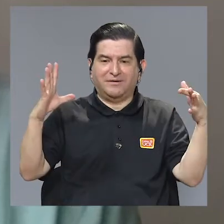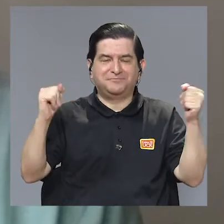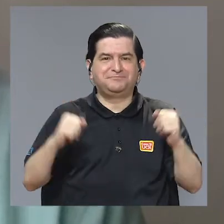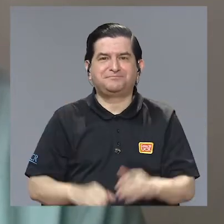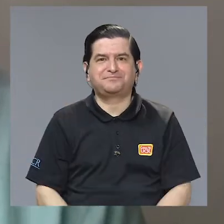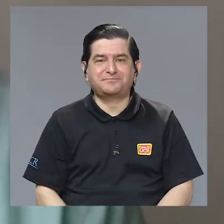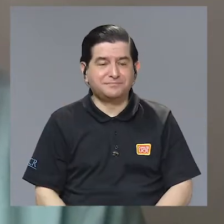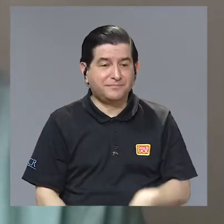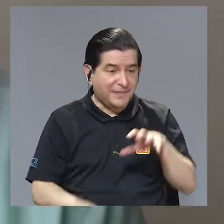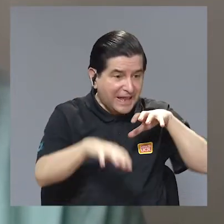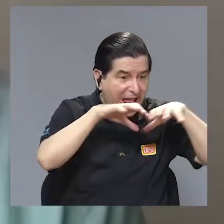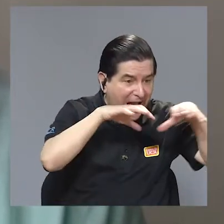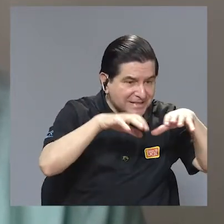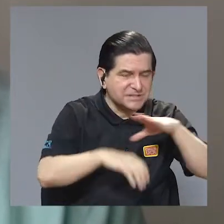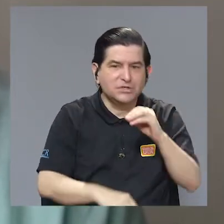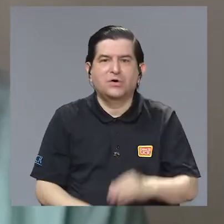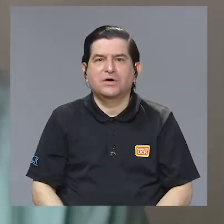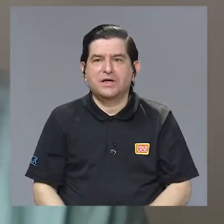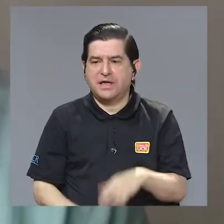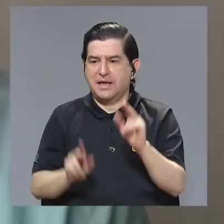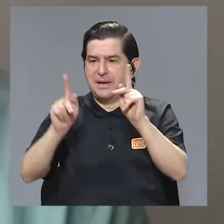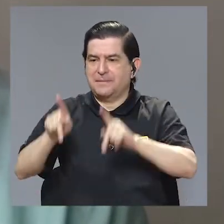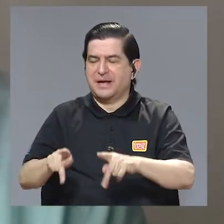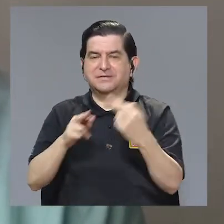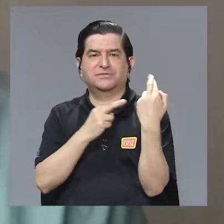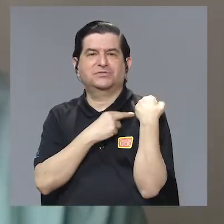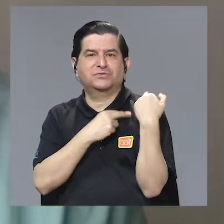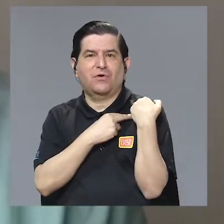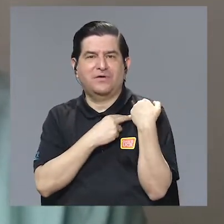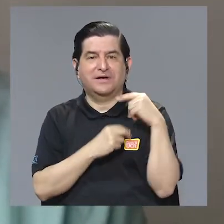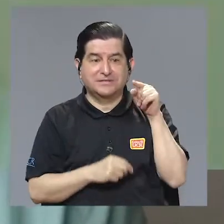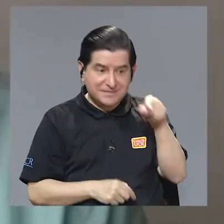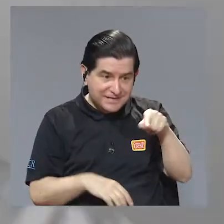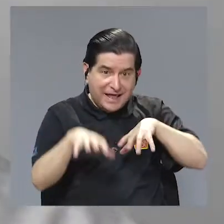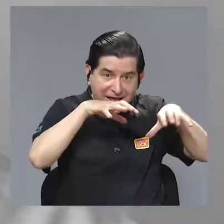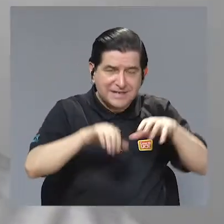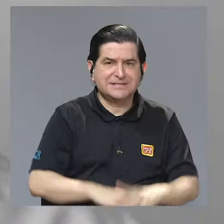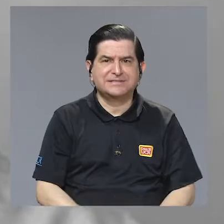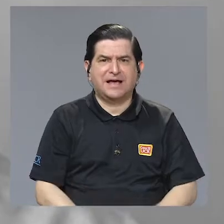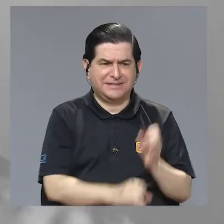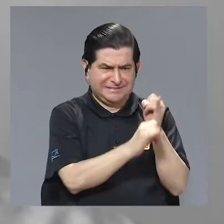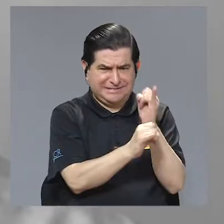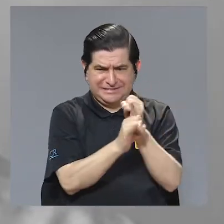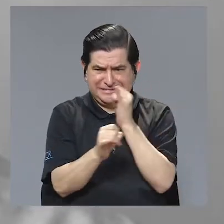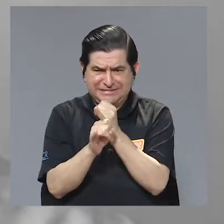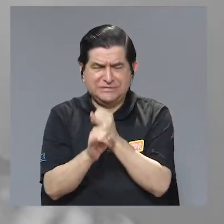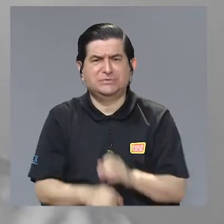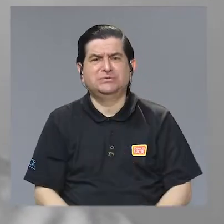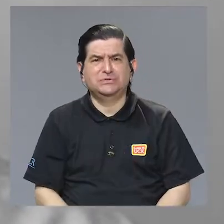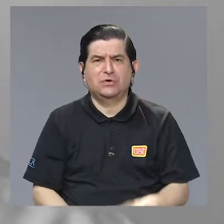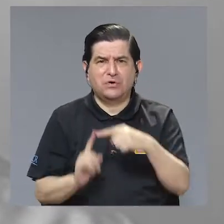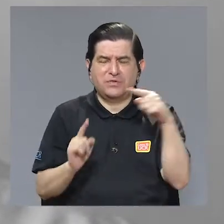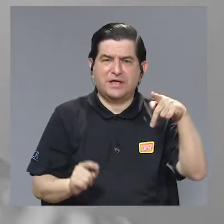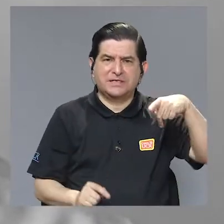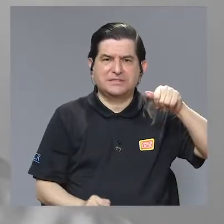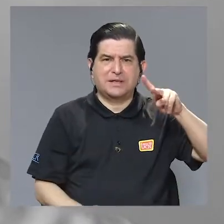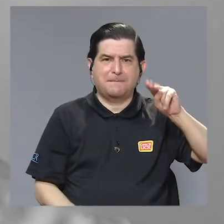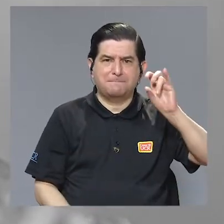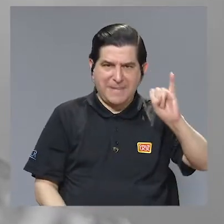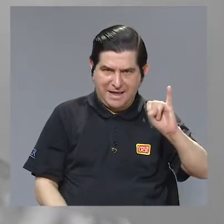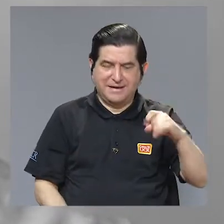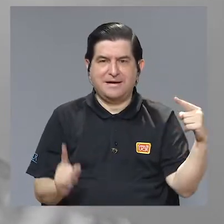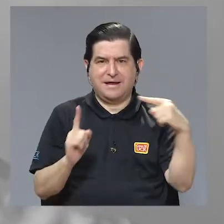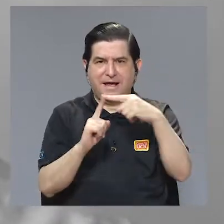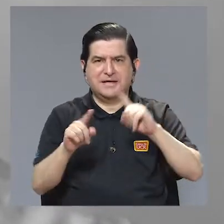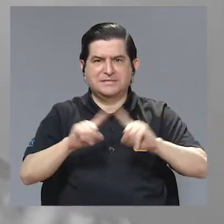desconexión entre las acciones y los responsables de esas acciones. Todo el aparato institucional desde el Patronato Nacional